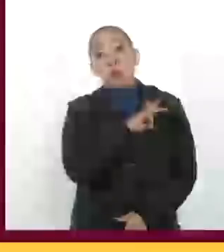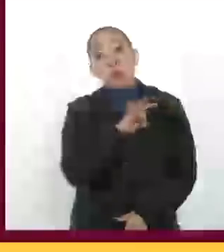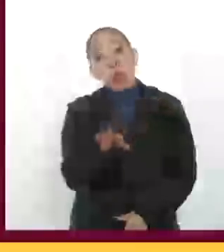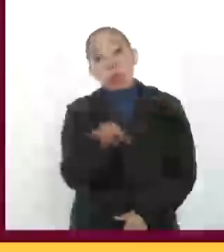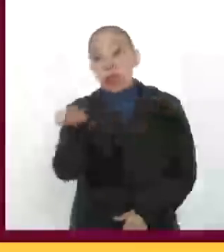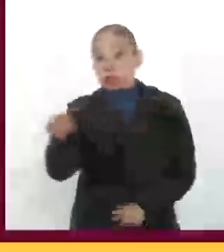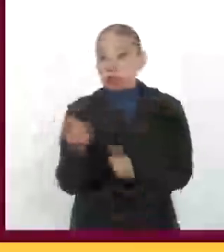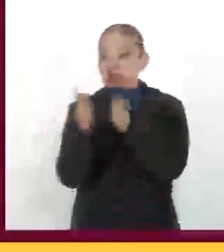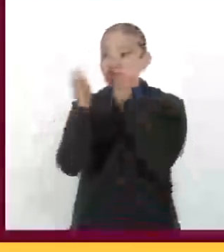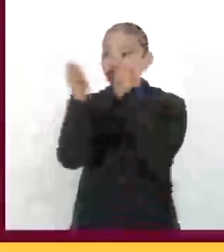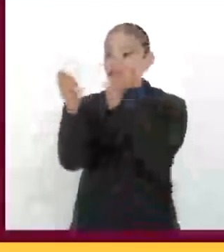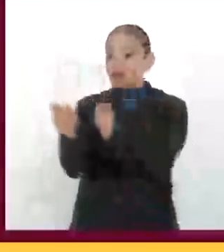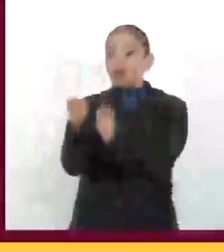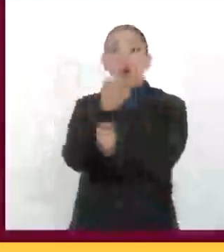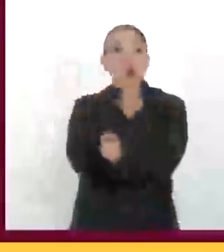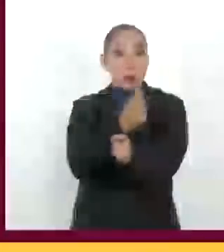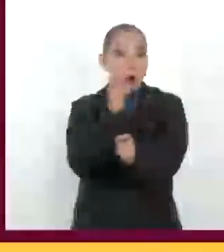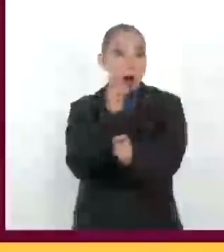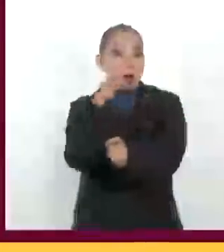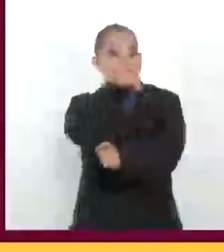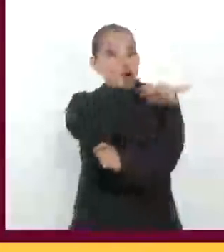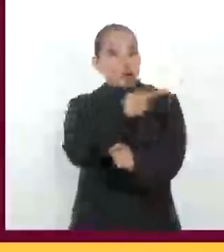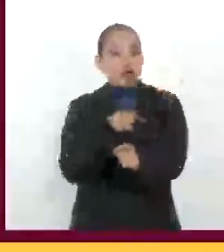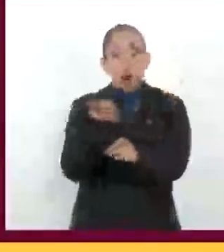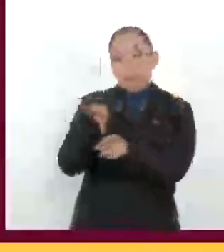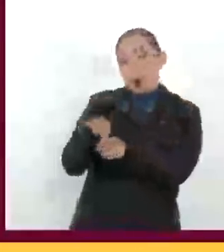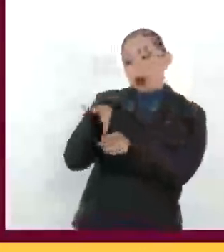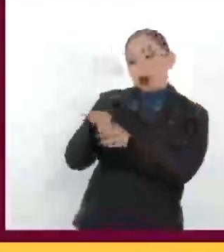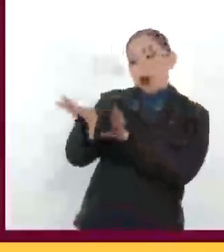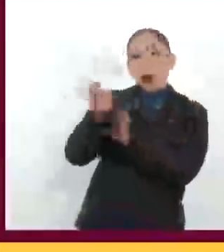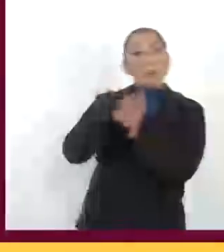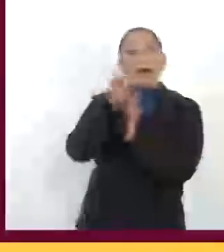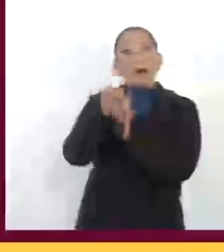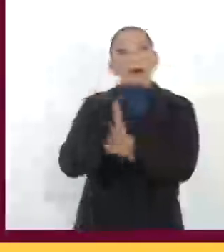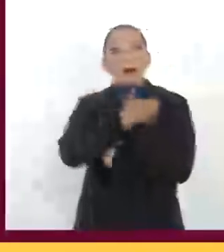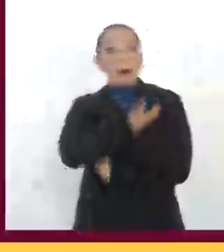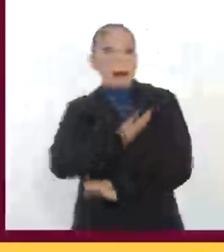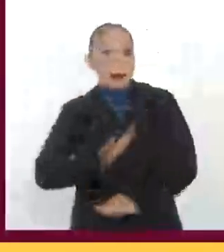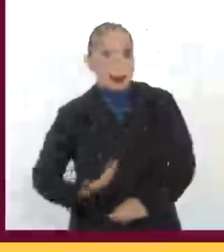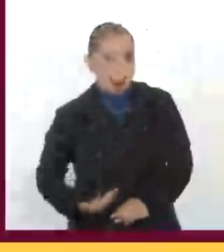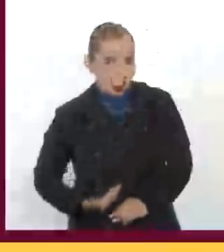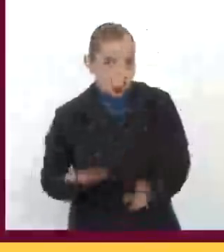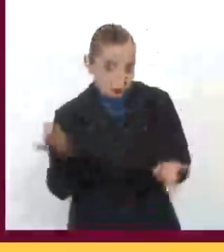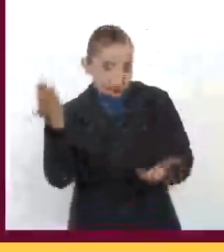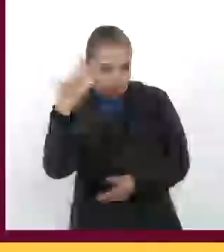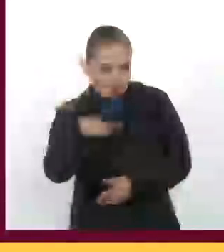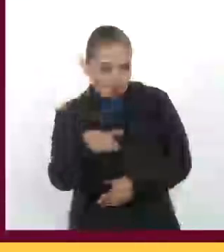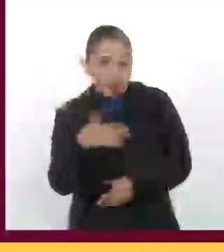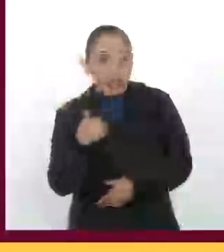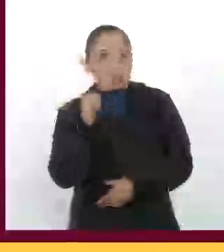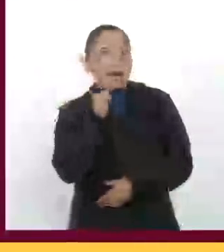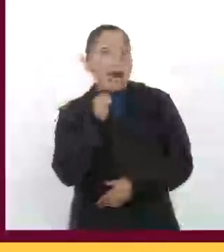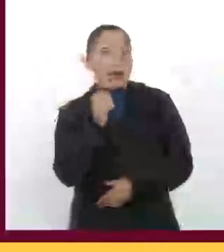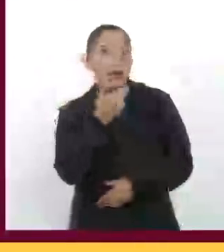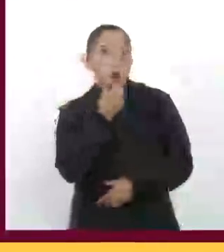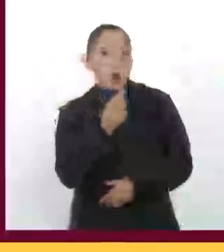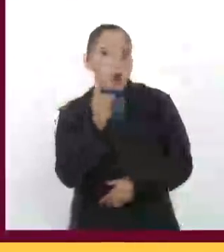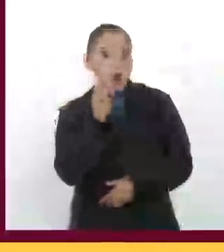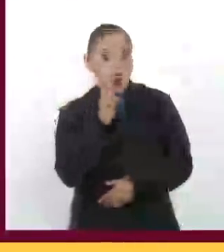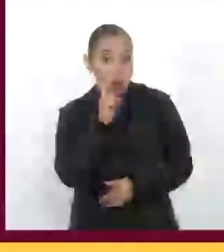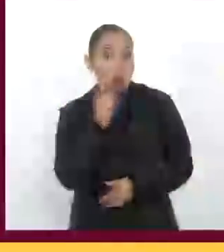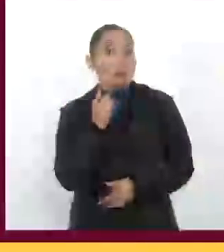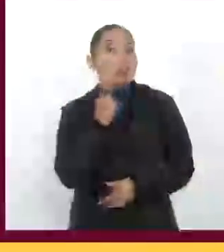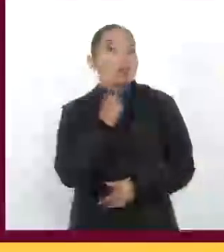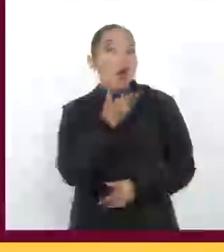Además, pueden ser designadas y designados por elección popular, como es el caso del presidente de la República, senadoras